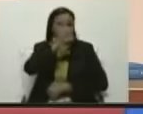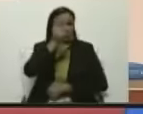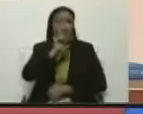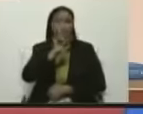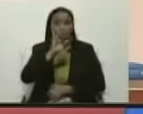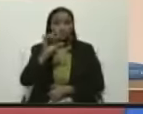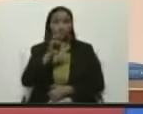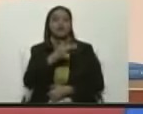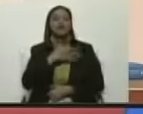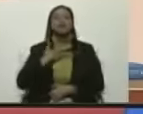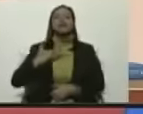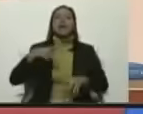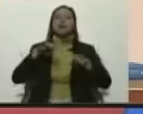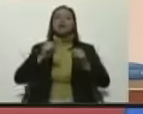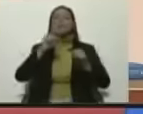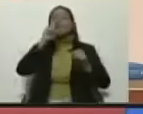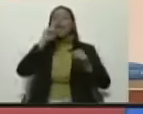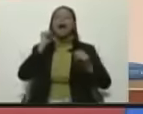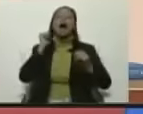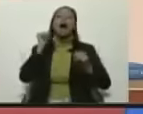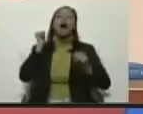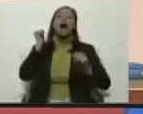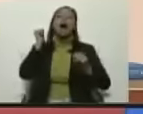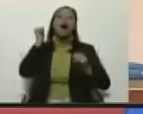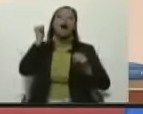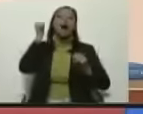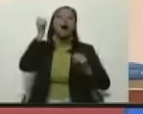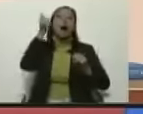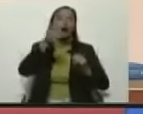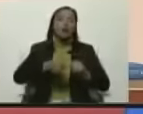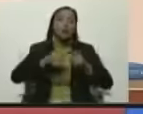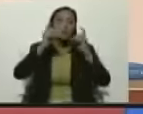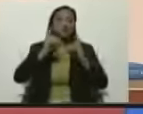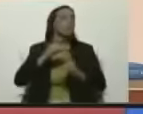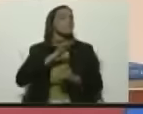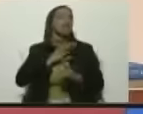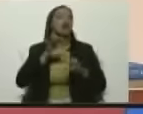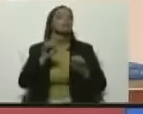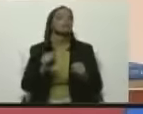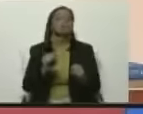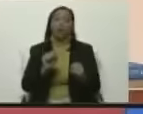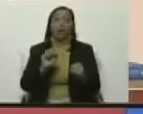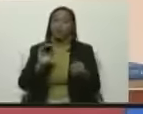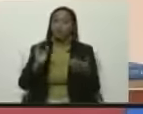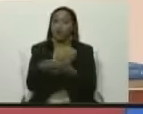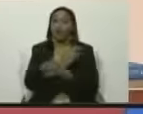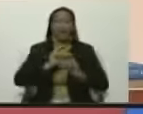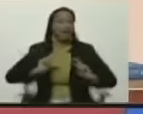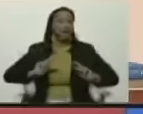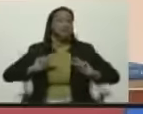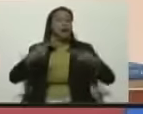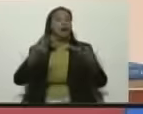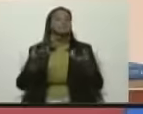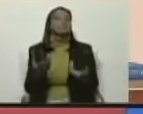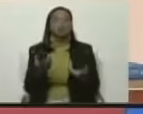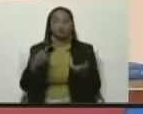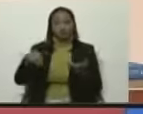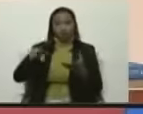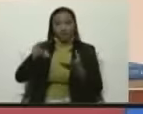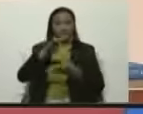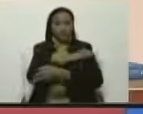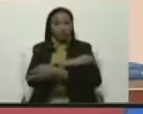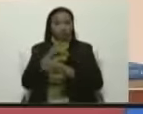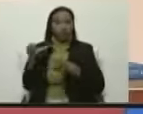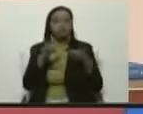Entonces, cuando este señor toma una decisión, los apellidos dicen, no, nosotros aquí somos la autoridad, nosotros mandamos, no somos los hijos de